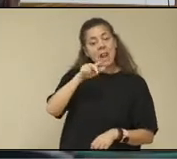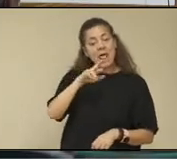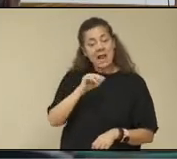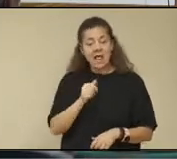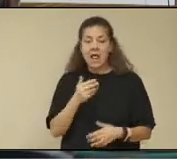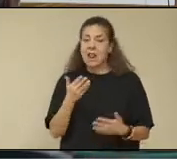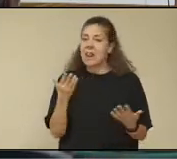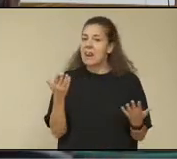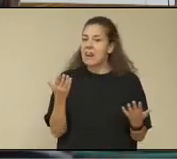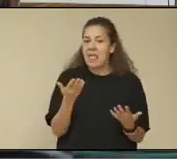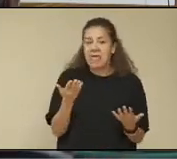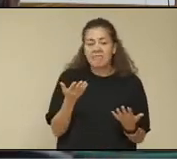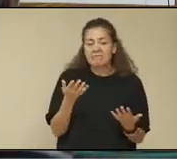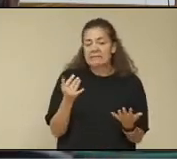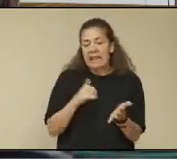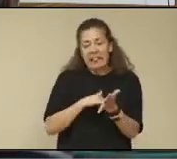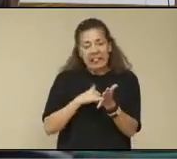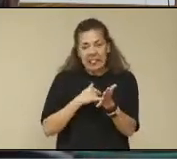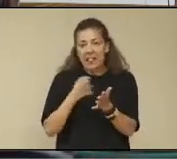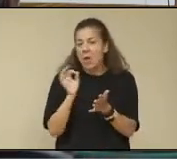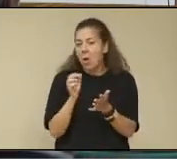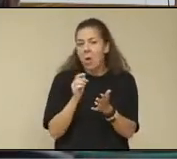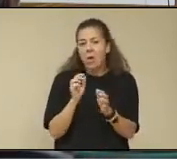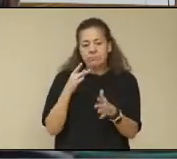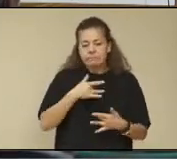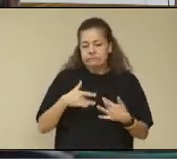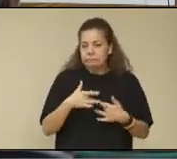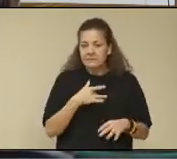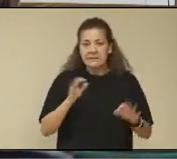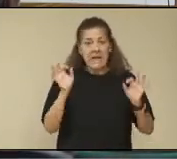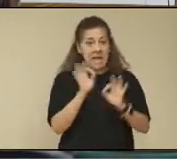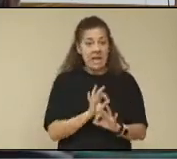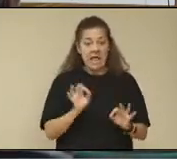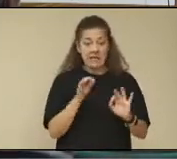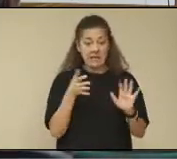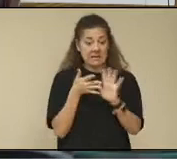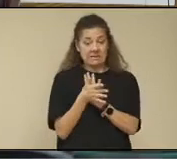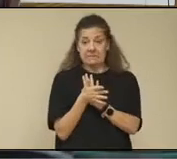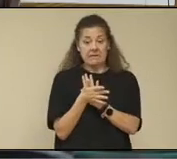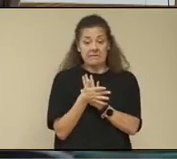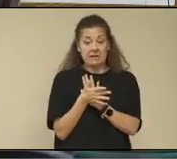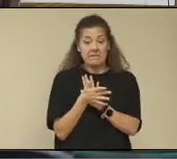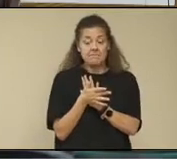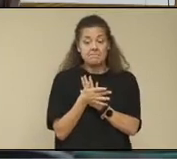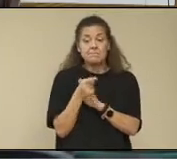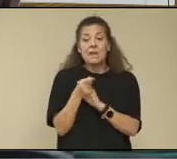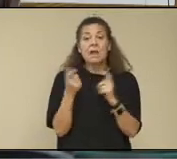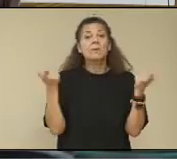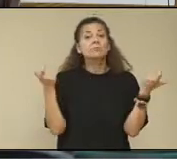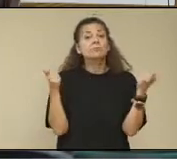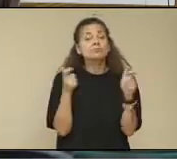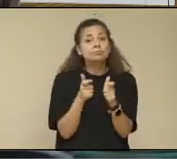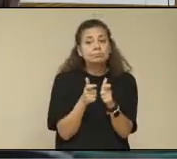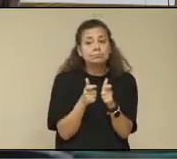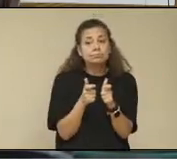leve o asintomática en la población, de forma que va a disminuir lo que es el